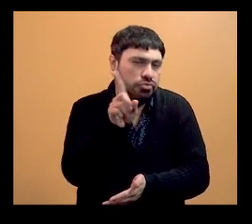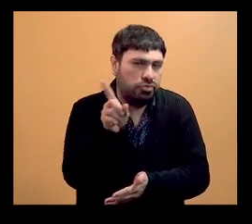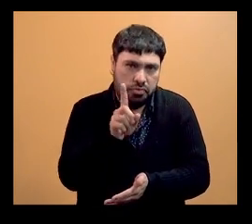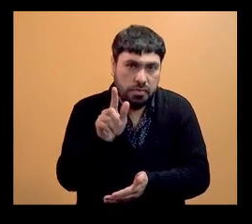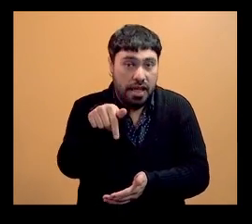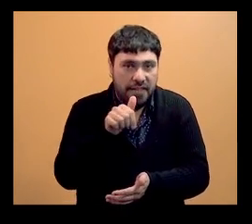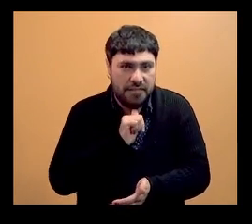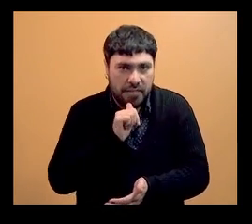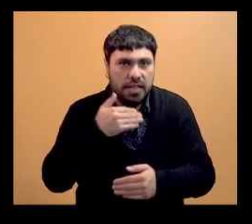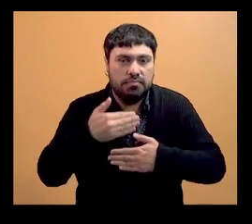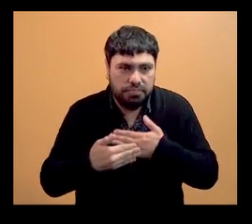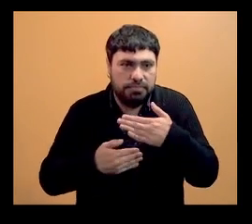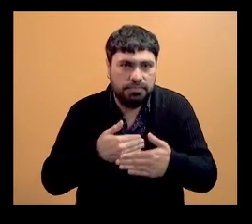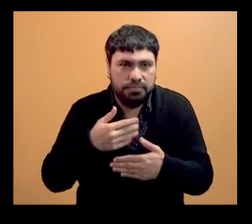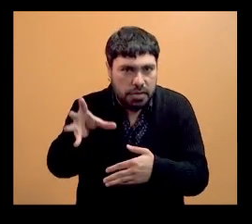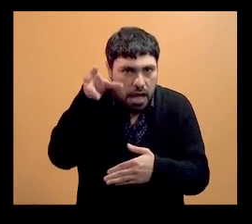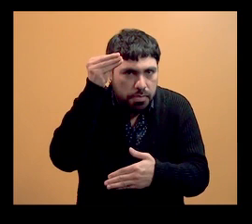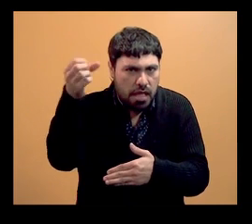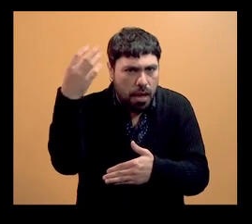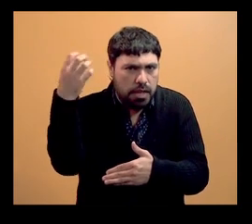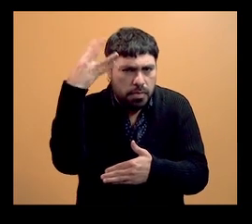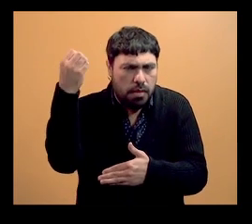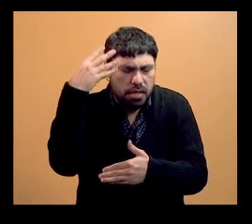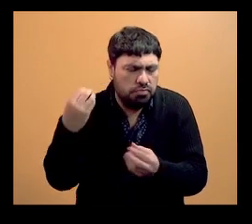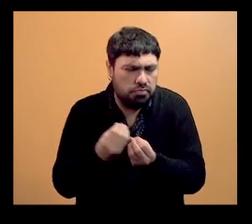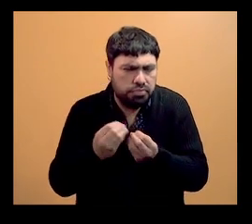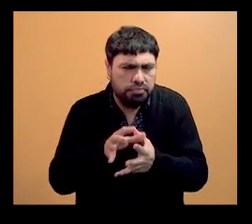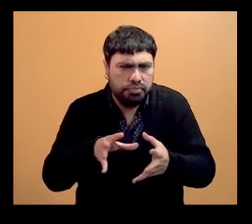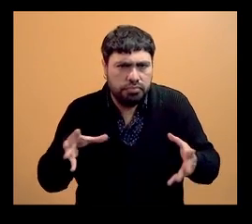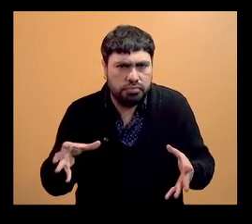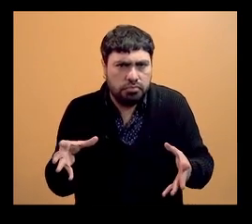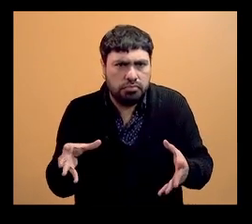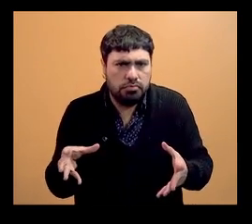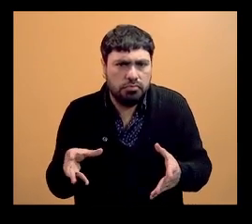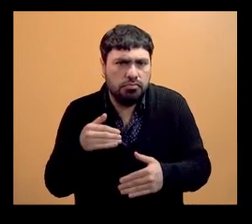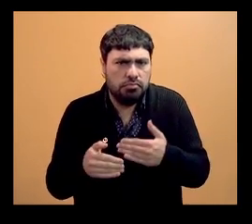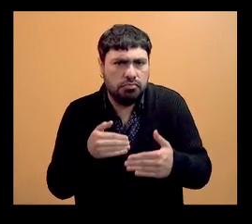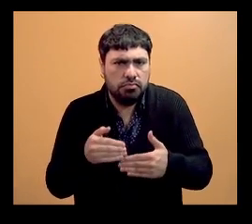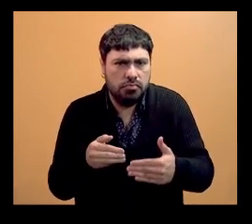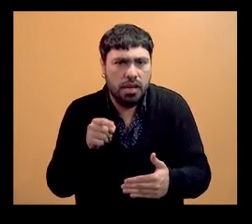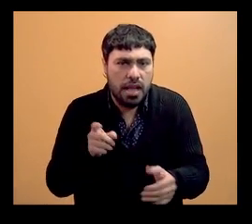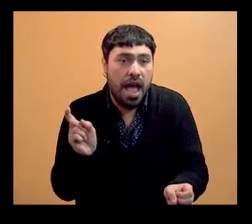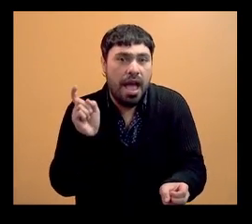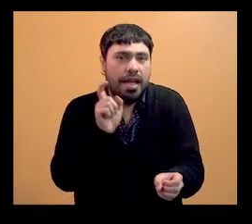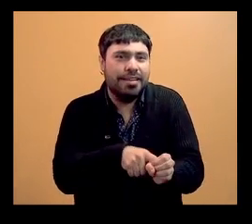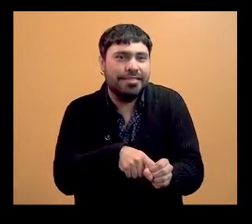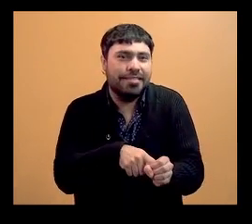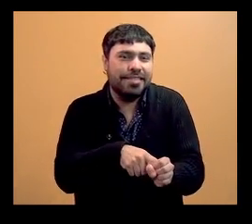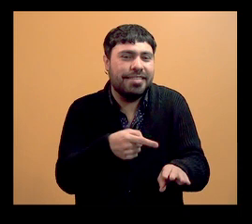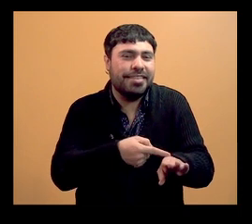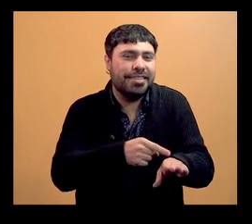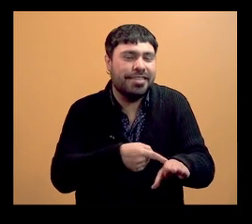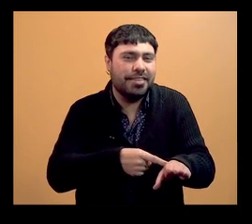que no van a tener mucho problema de encontrar trabajo en algún tipo de agencia espacial o ligada al desarrollo de tecnología